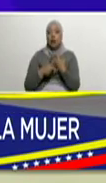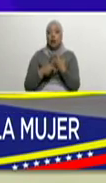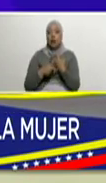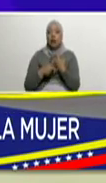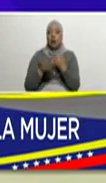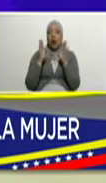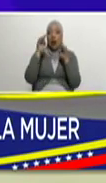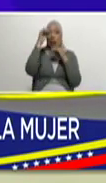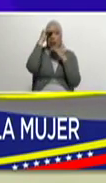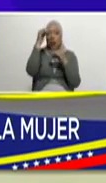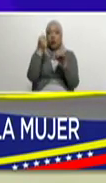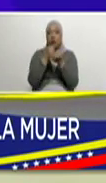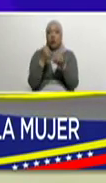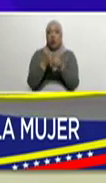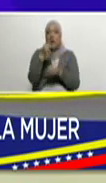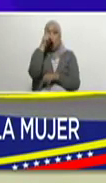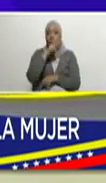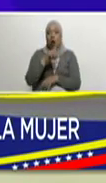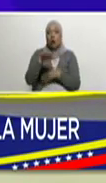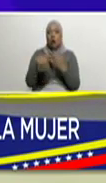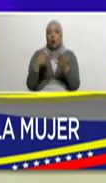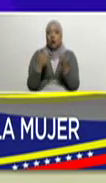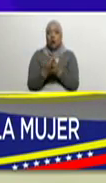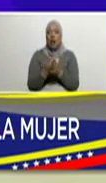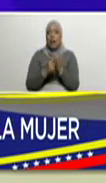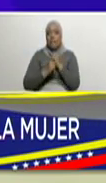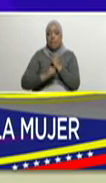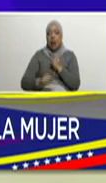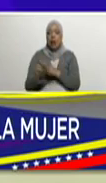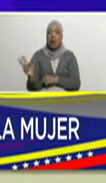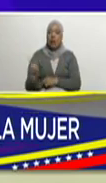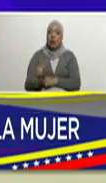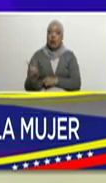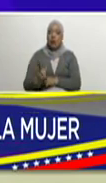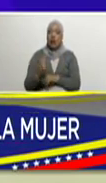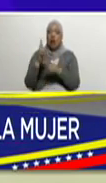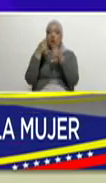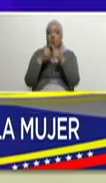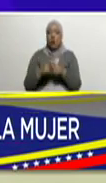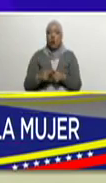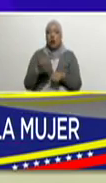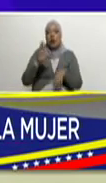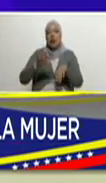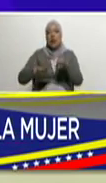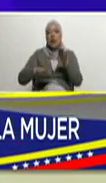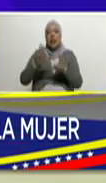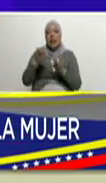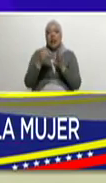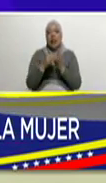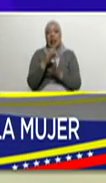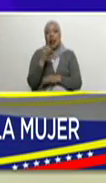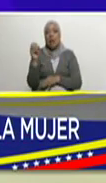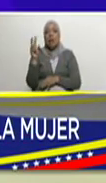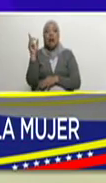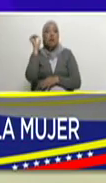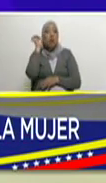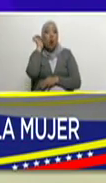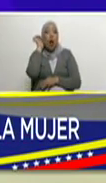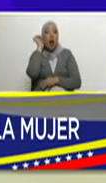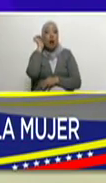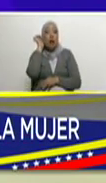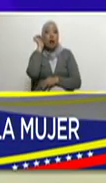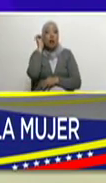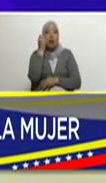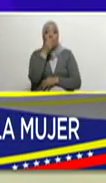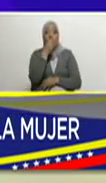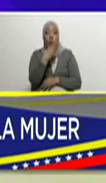para la atención. Anualmente paren en Venezuela aproximadamente unas 500.000 mujeres.